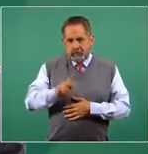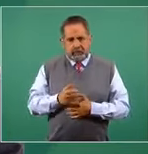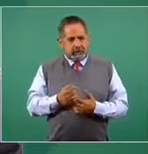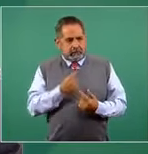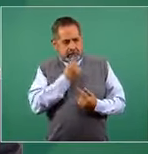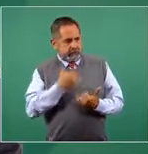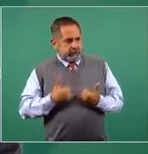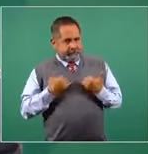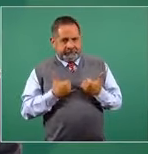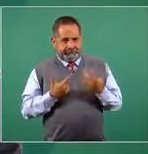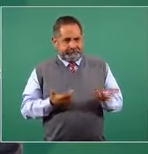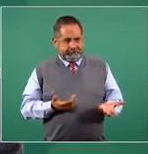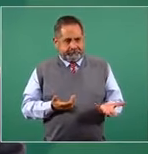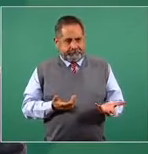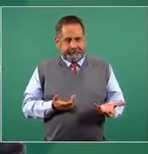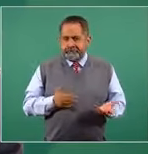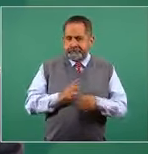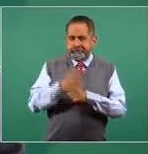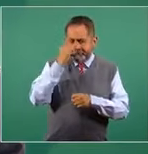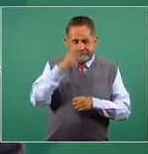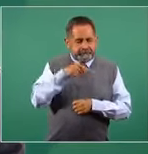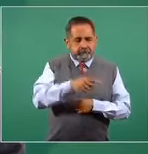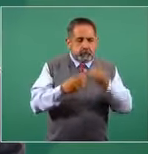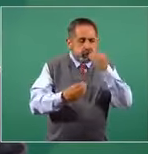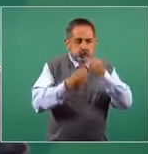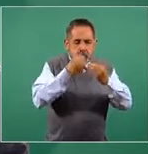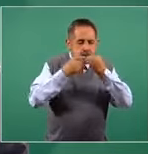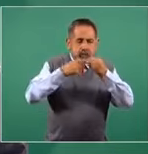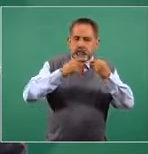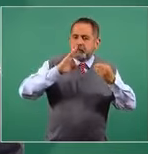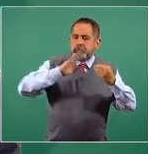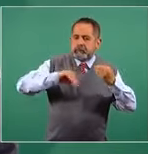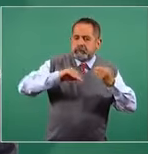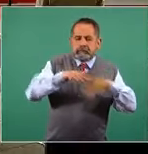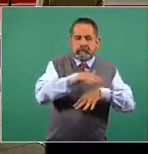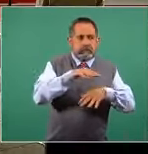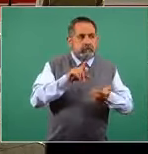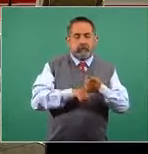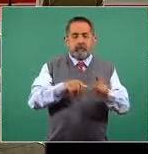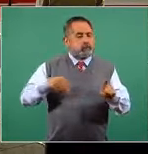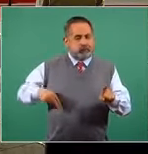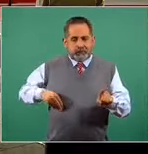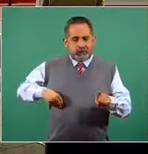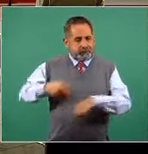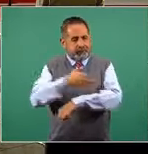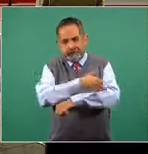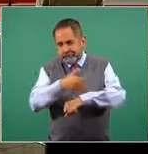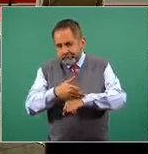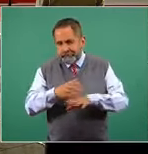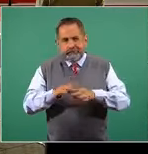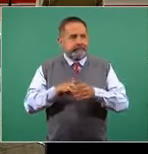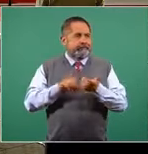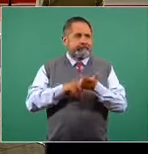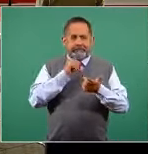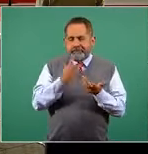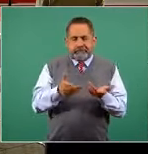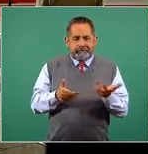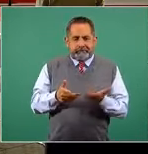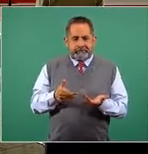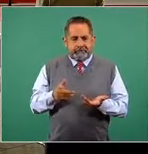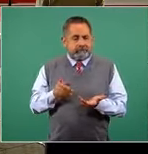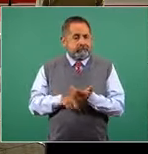razón de esto es fundamentalmente la mala alimentación, cosa que no es culpa de las familias y mucho menos